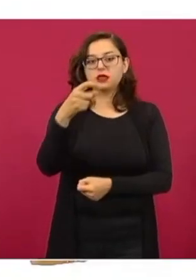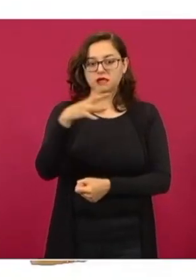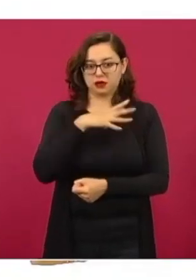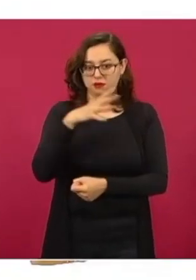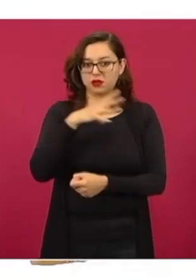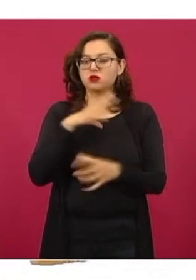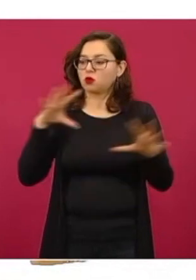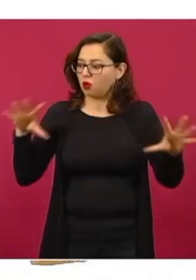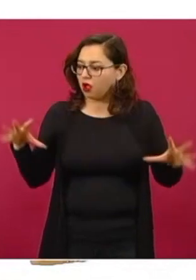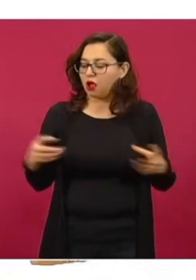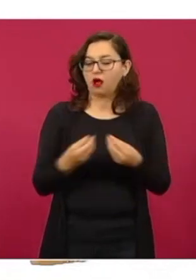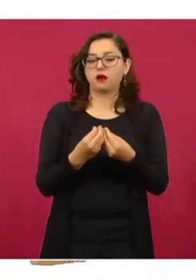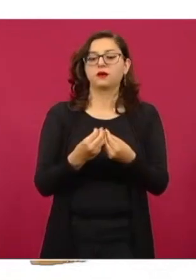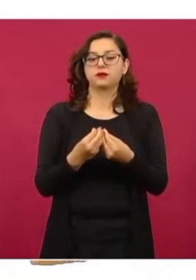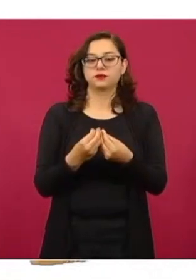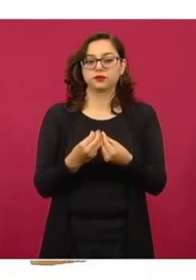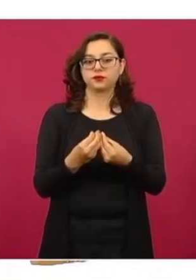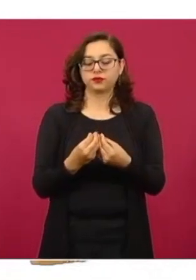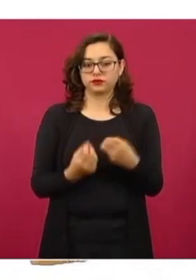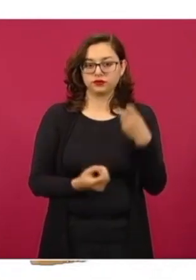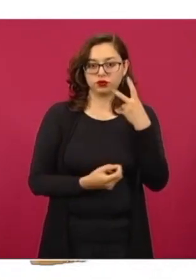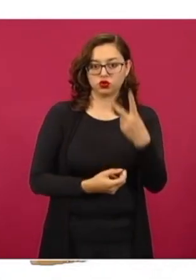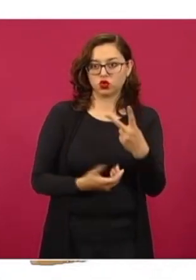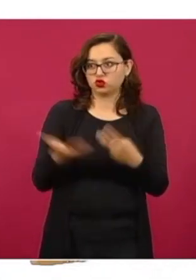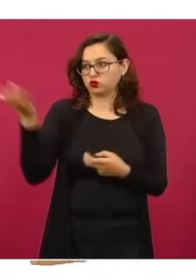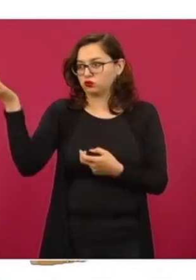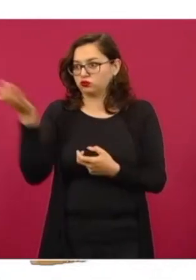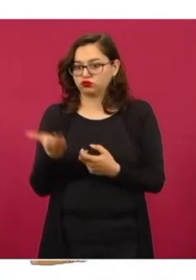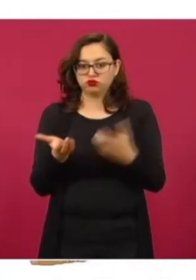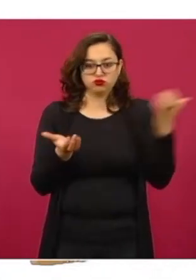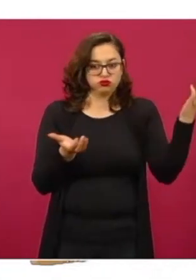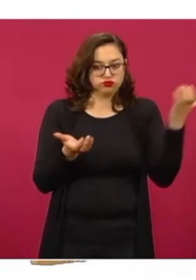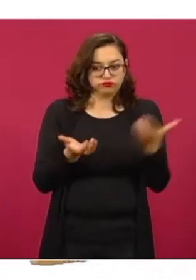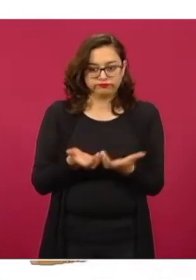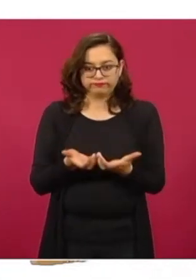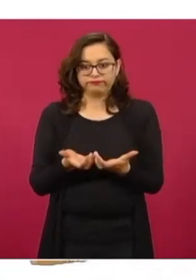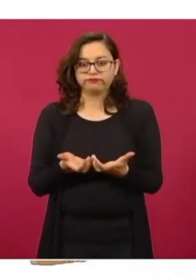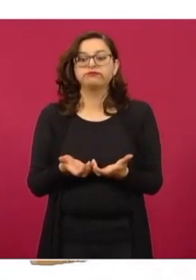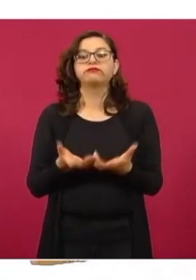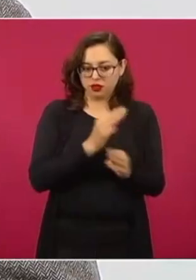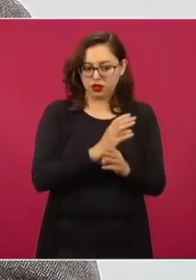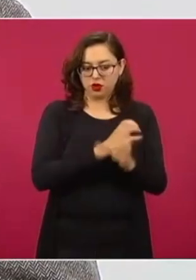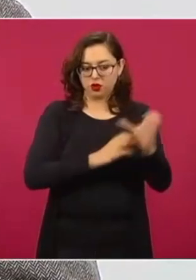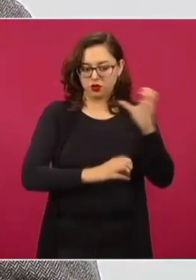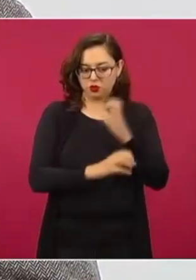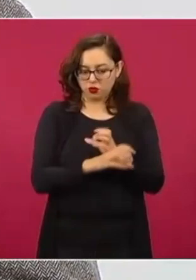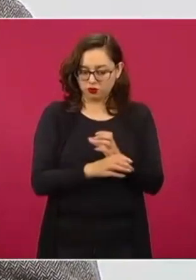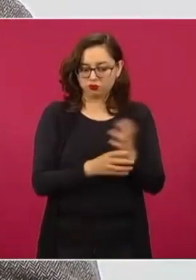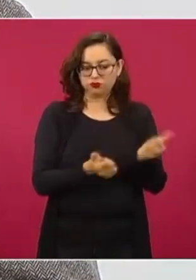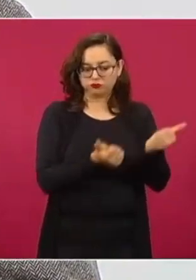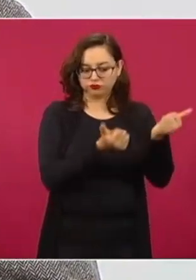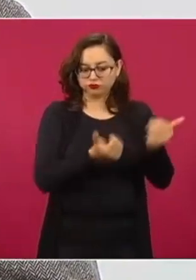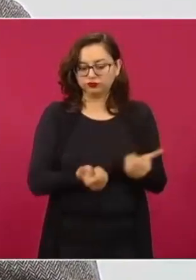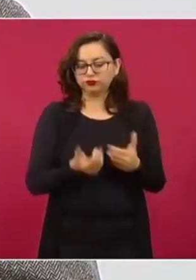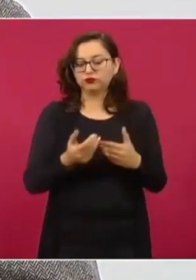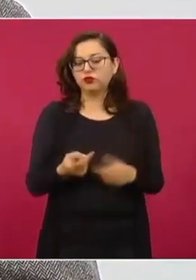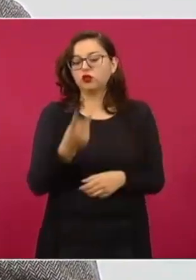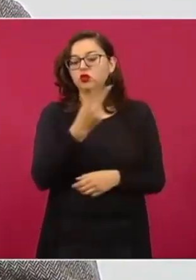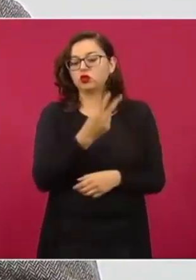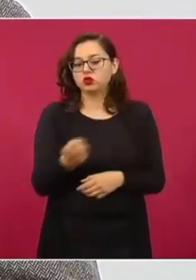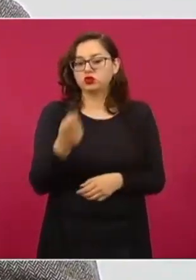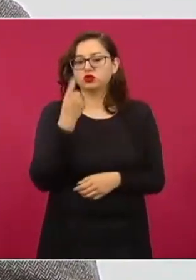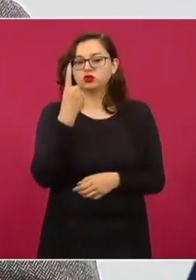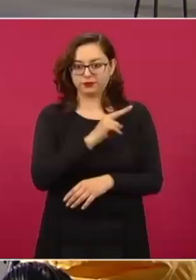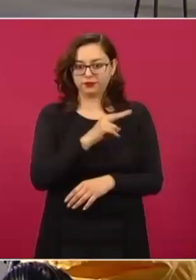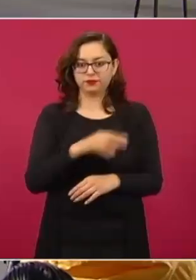nacional y la marina se han distribuido 59 millones 603 mil 285 piezas de salud en